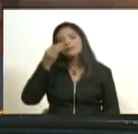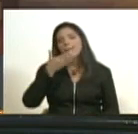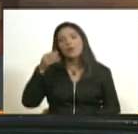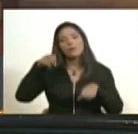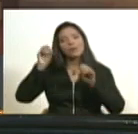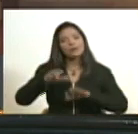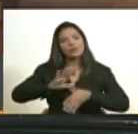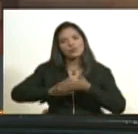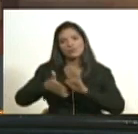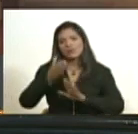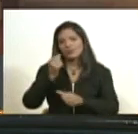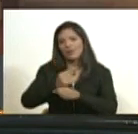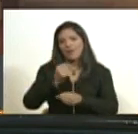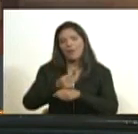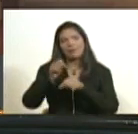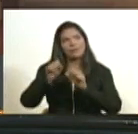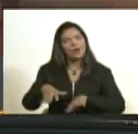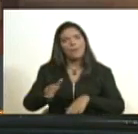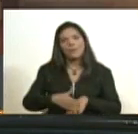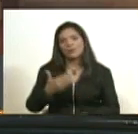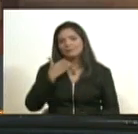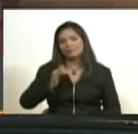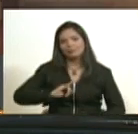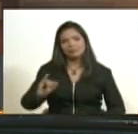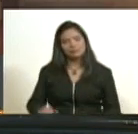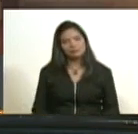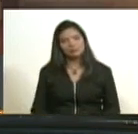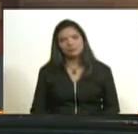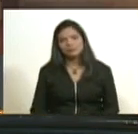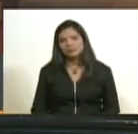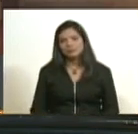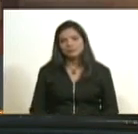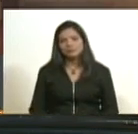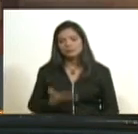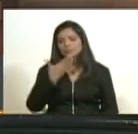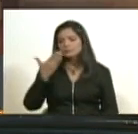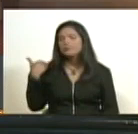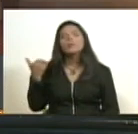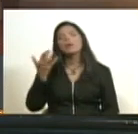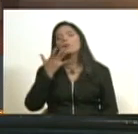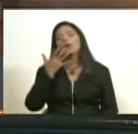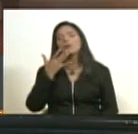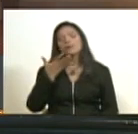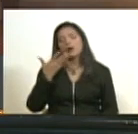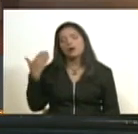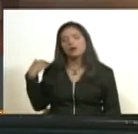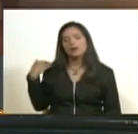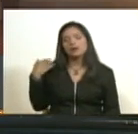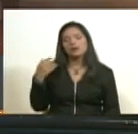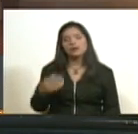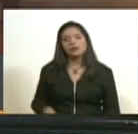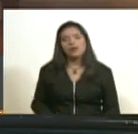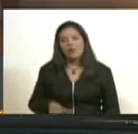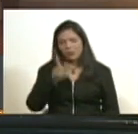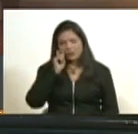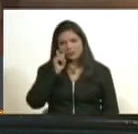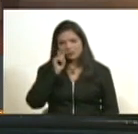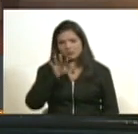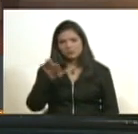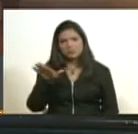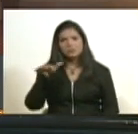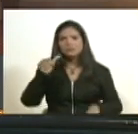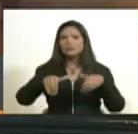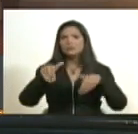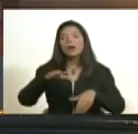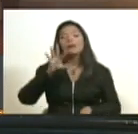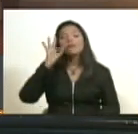inmoral, Luis Almagro, por fracasado. Recientemente, por ejemplo, for example, hubo elecciones en